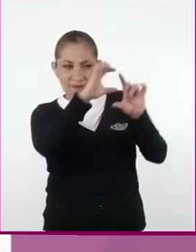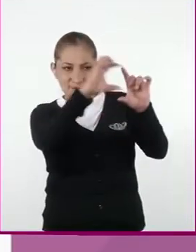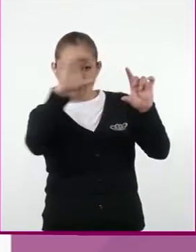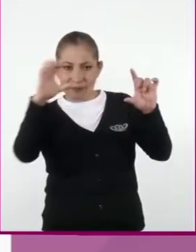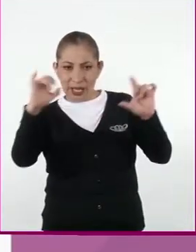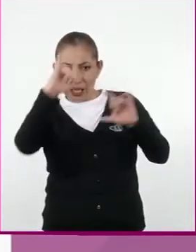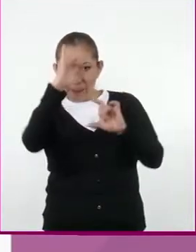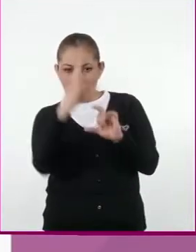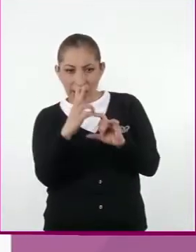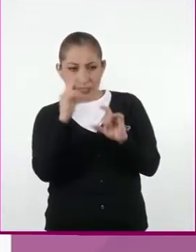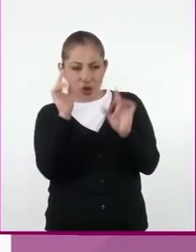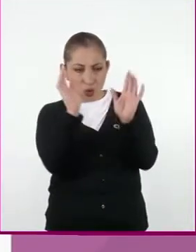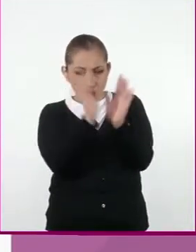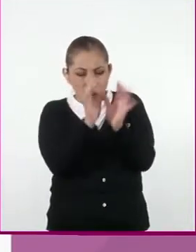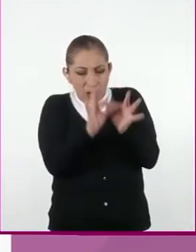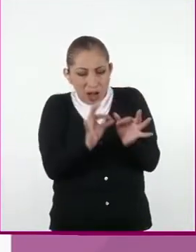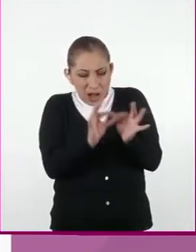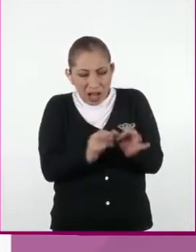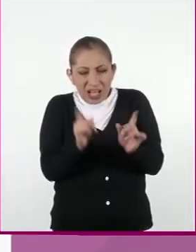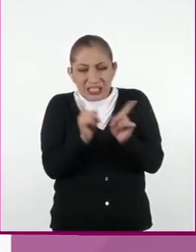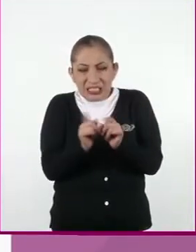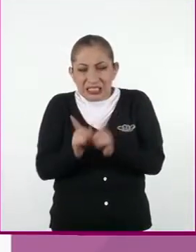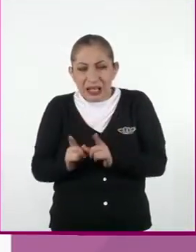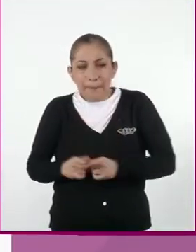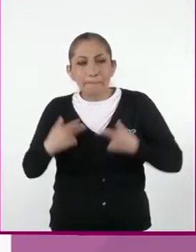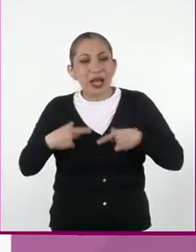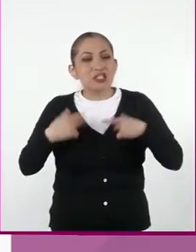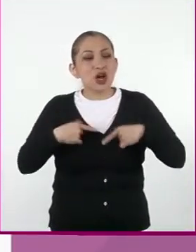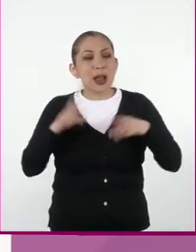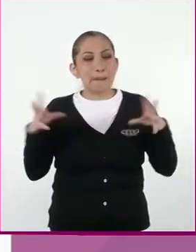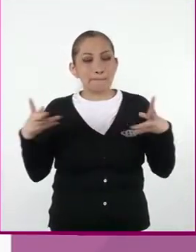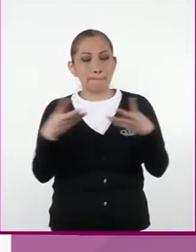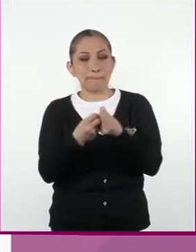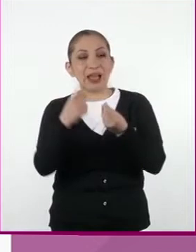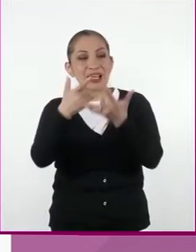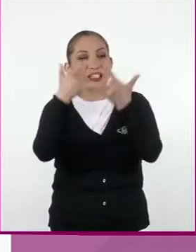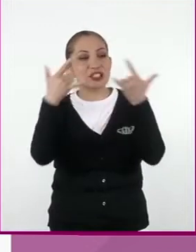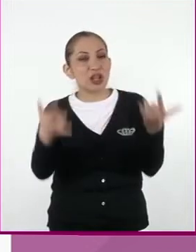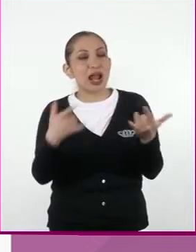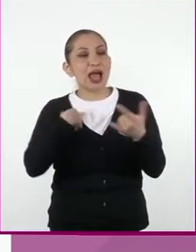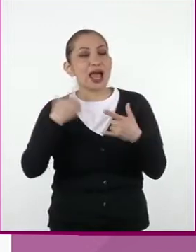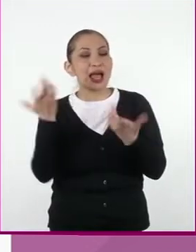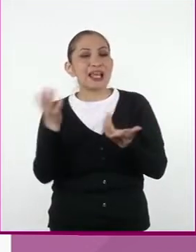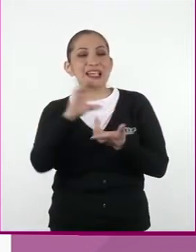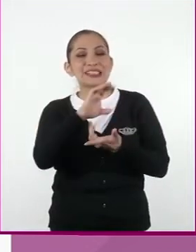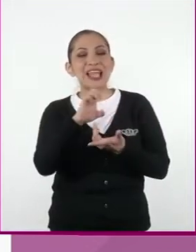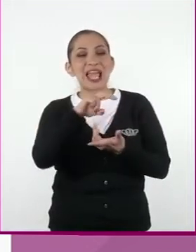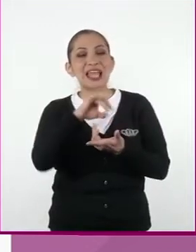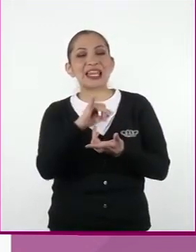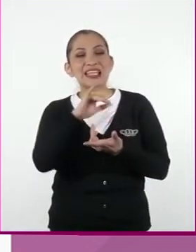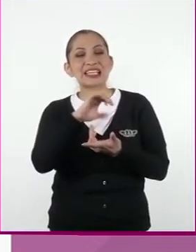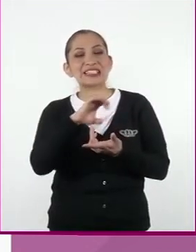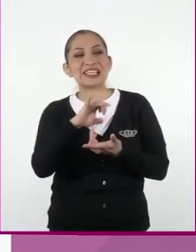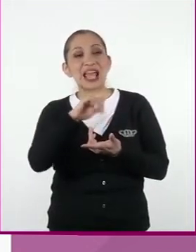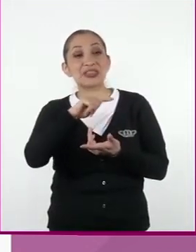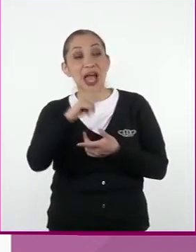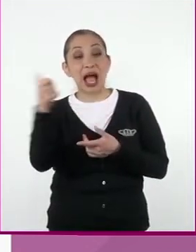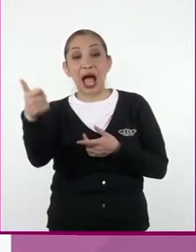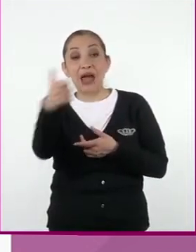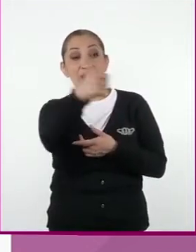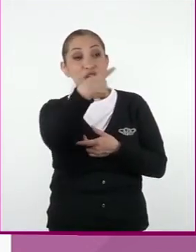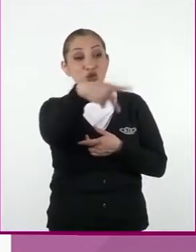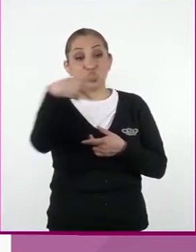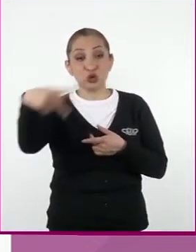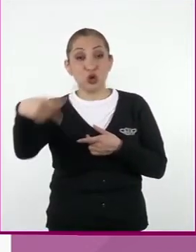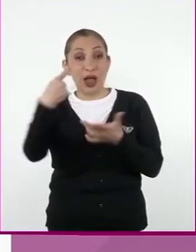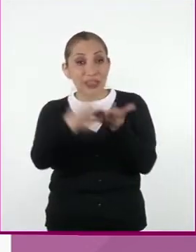con imágenes y pequeñas descripciones de los personajes que forman parte de la historia de Cenicienta, cada uno con una función